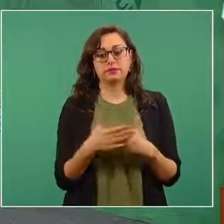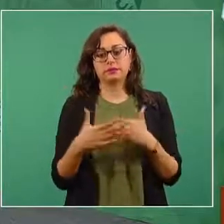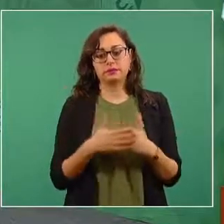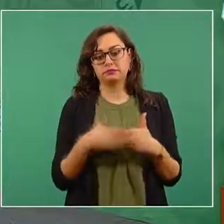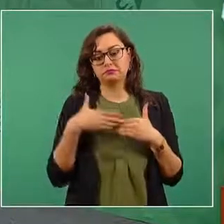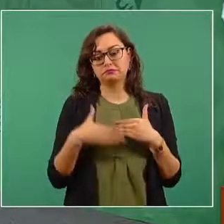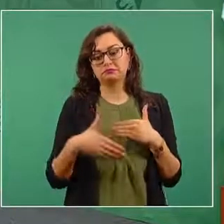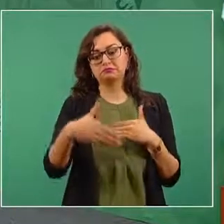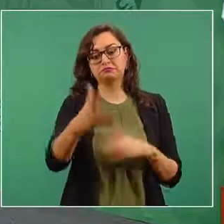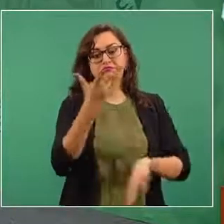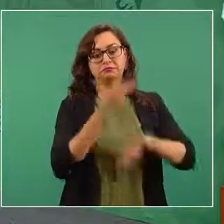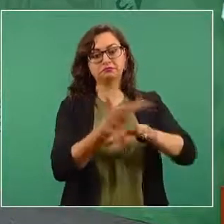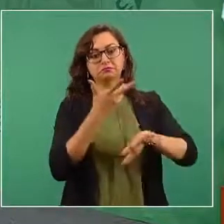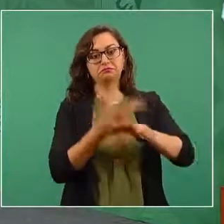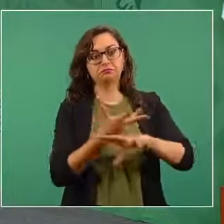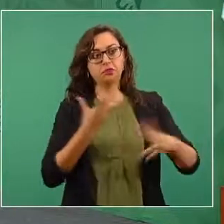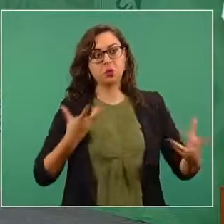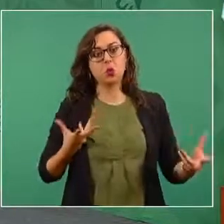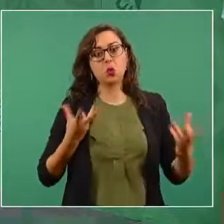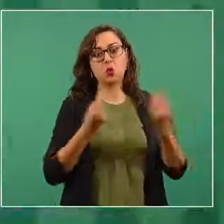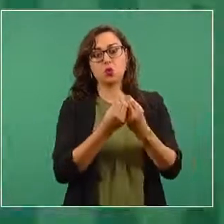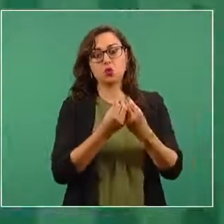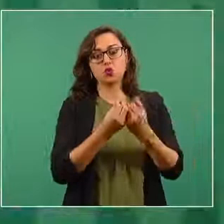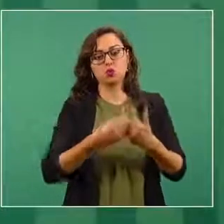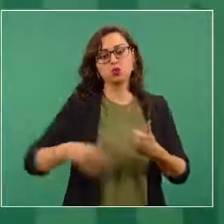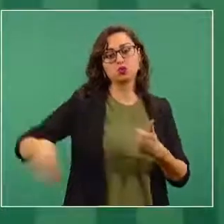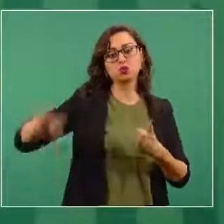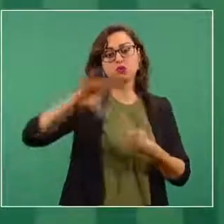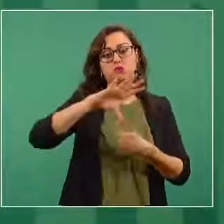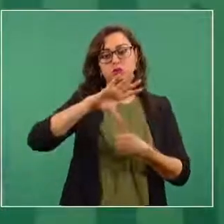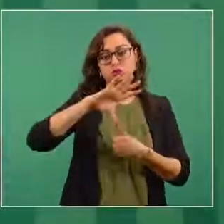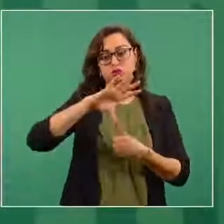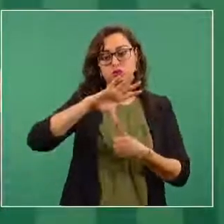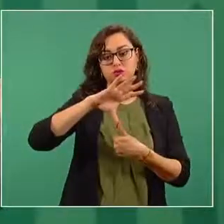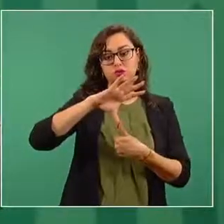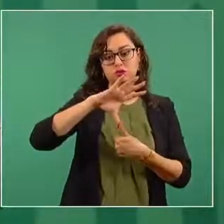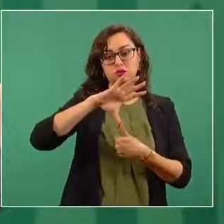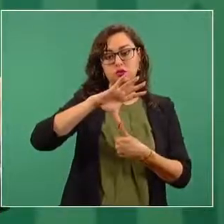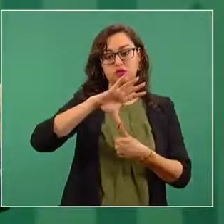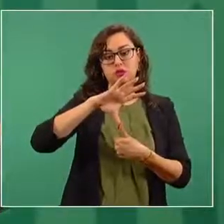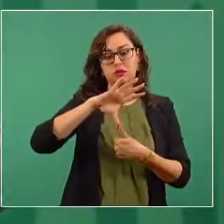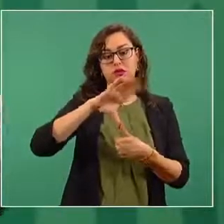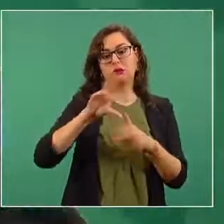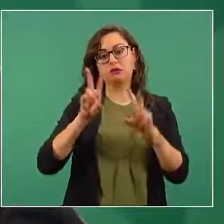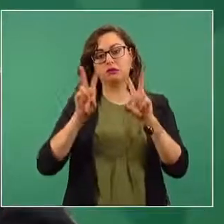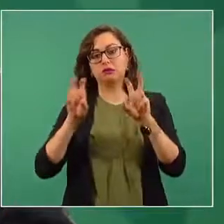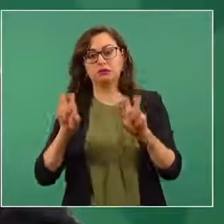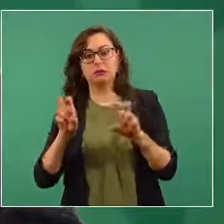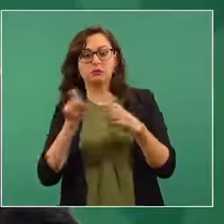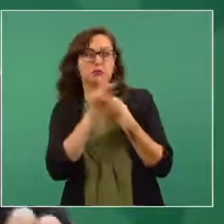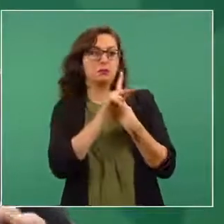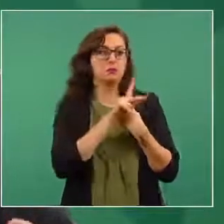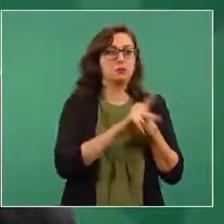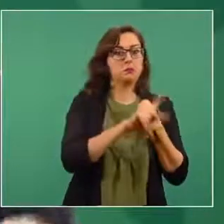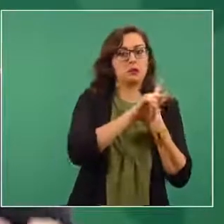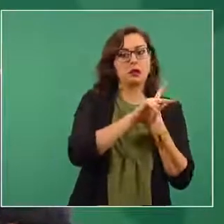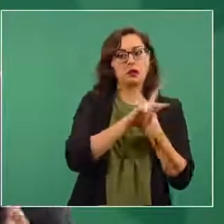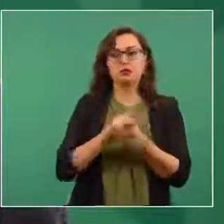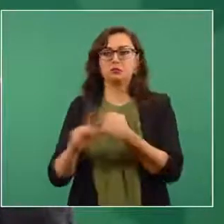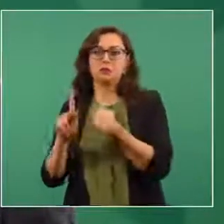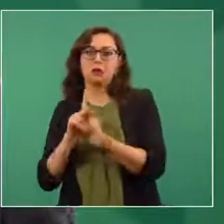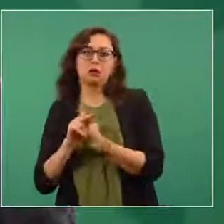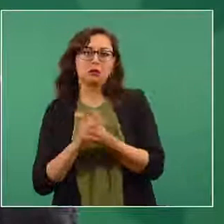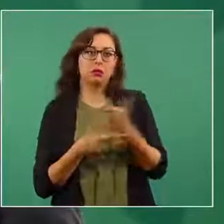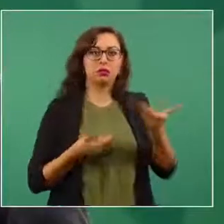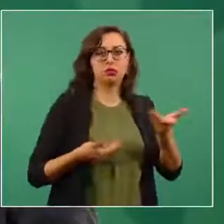Unidos con una visión común de una región y no nada más en un tema de las cuestiones de orden bilateral de corto